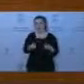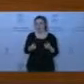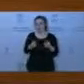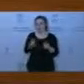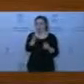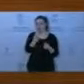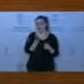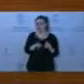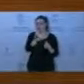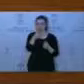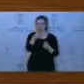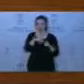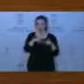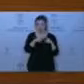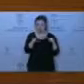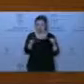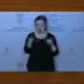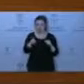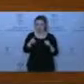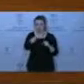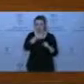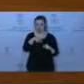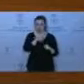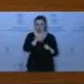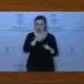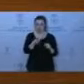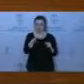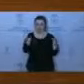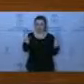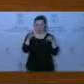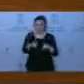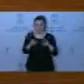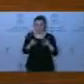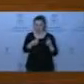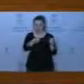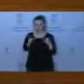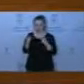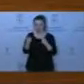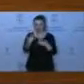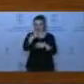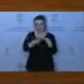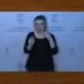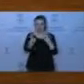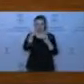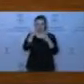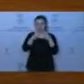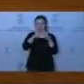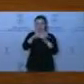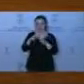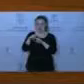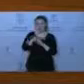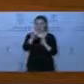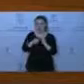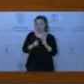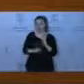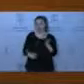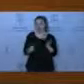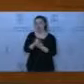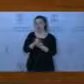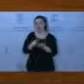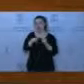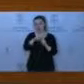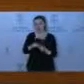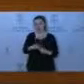Principado. Estamos totalmente de acuerdo con la necesidad de ejercer una auditoría integral. Será un paso más el poder analizar